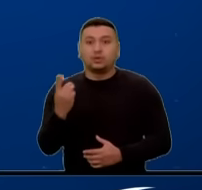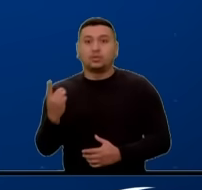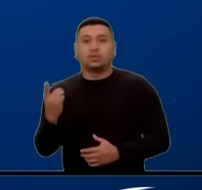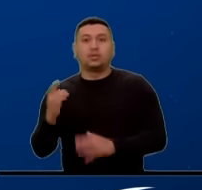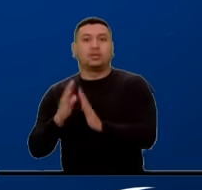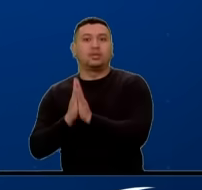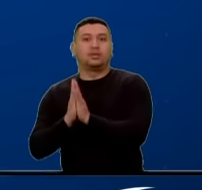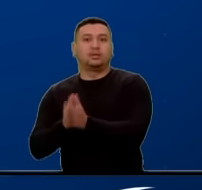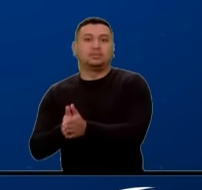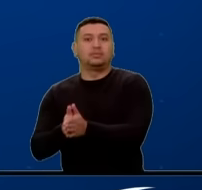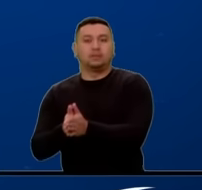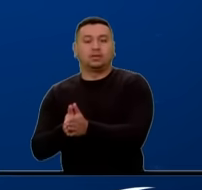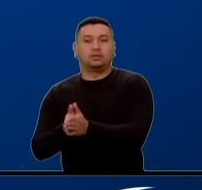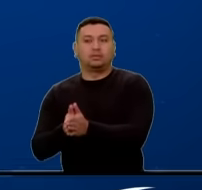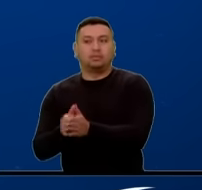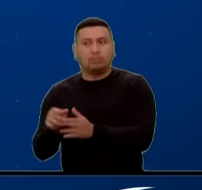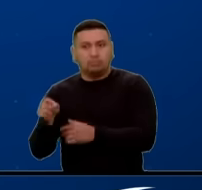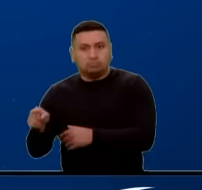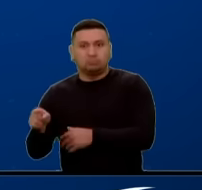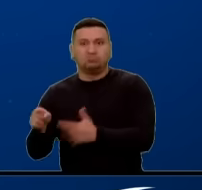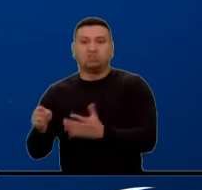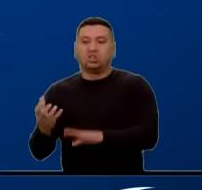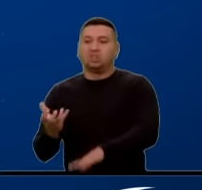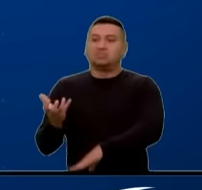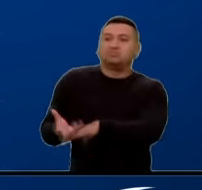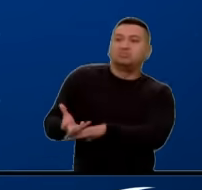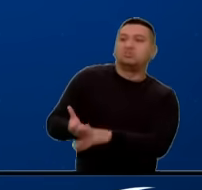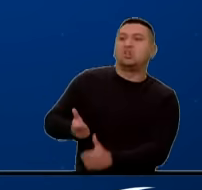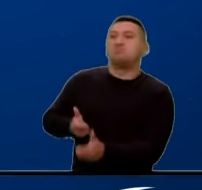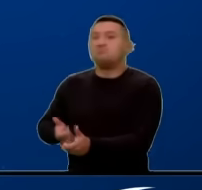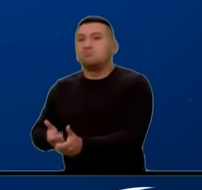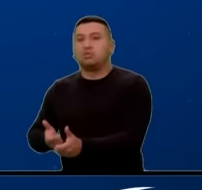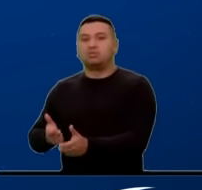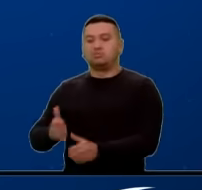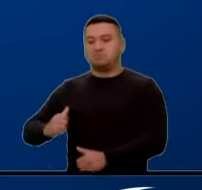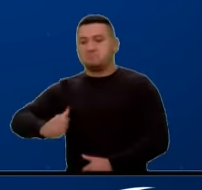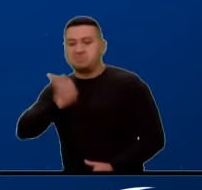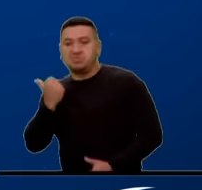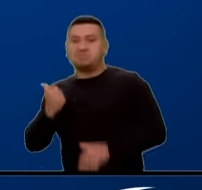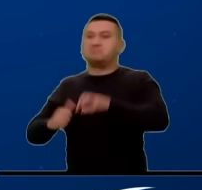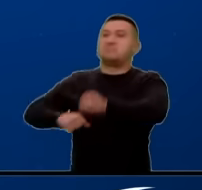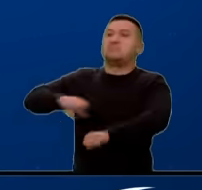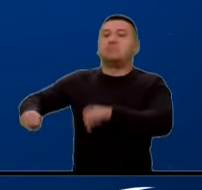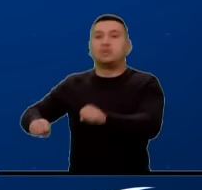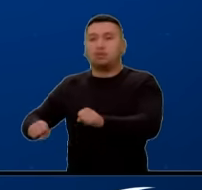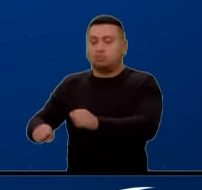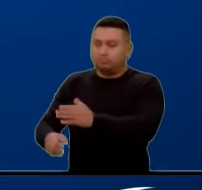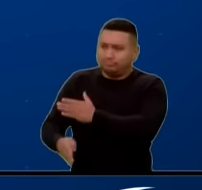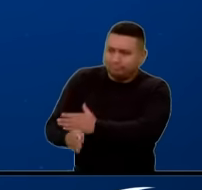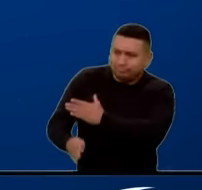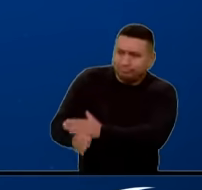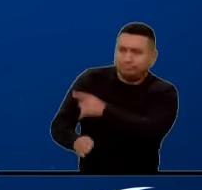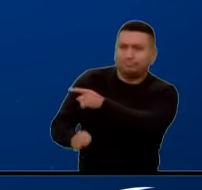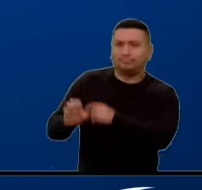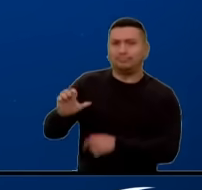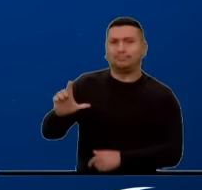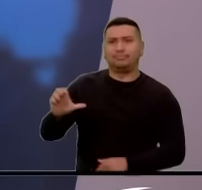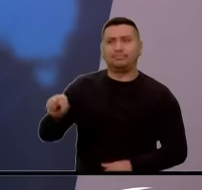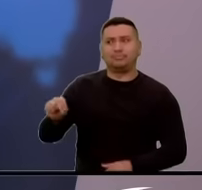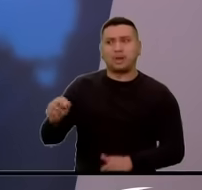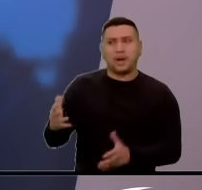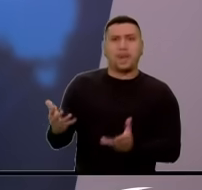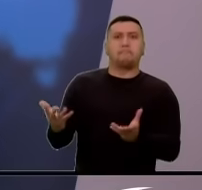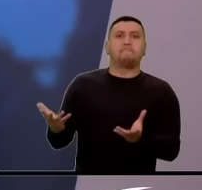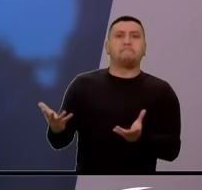los actos de intimidación y de beligerancia continúan. Usted nos tiene detalles de esa historia.